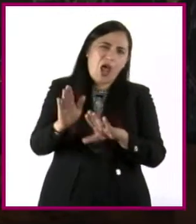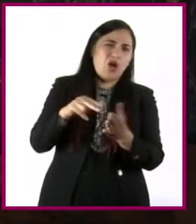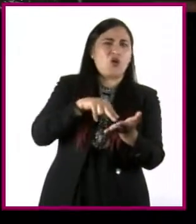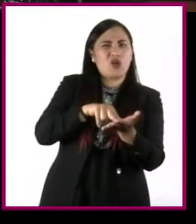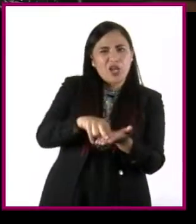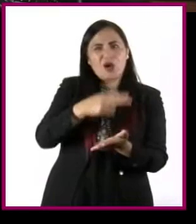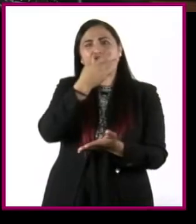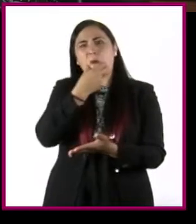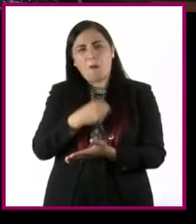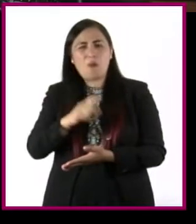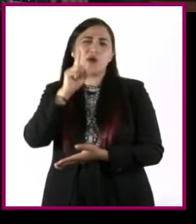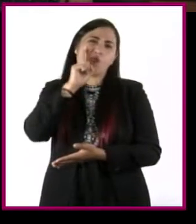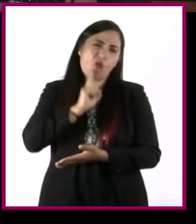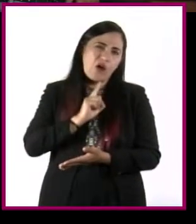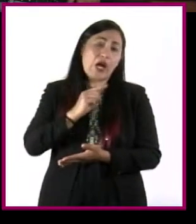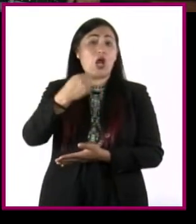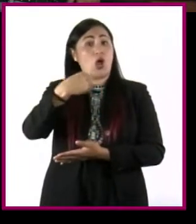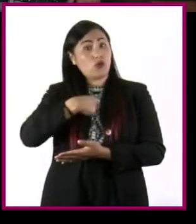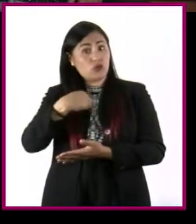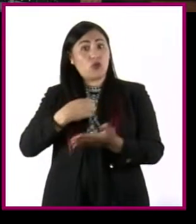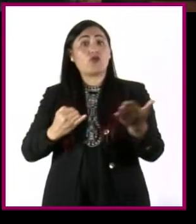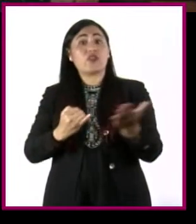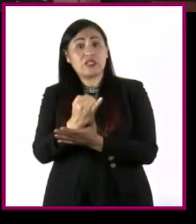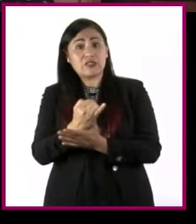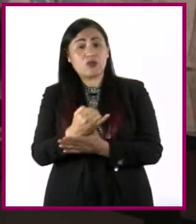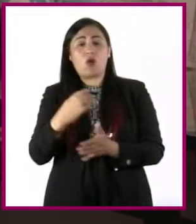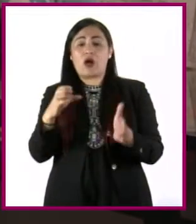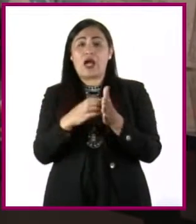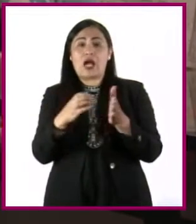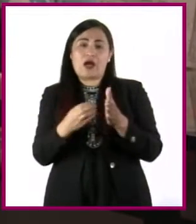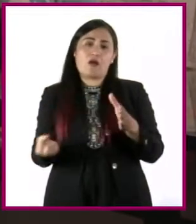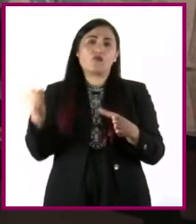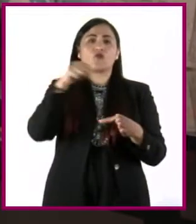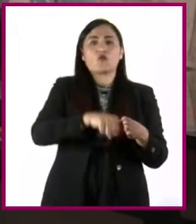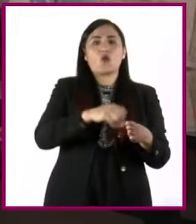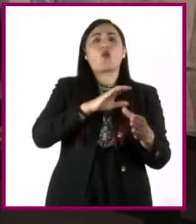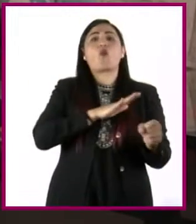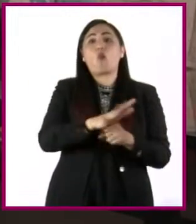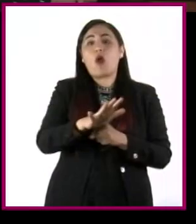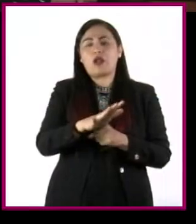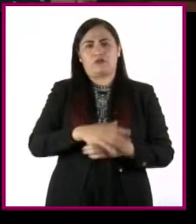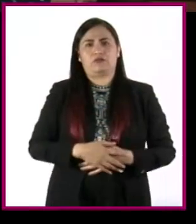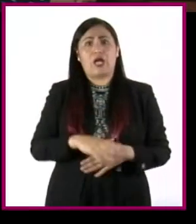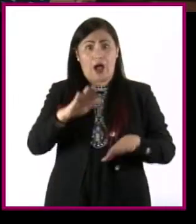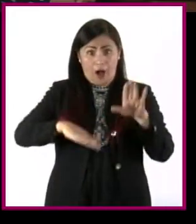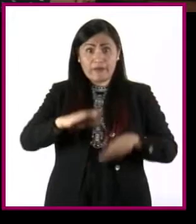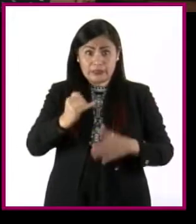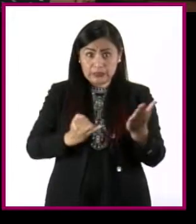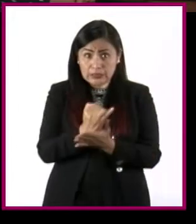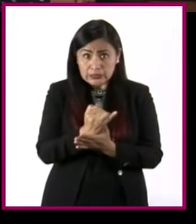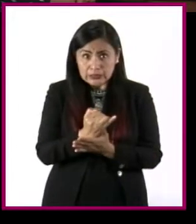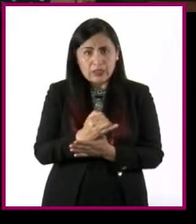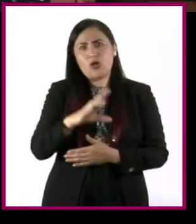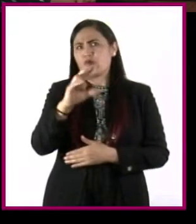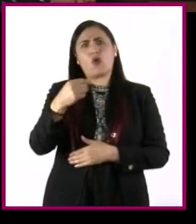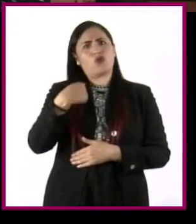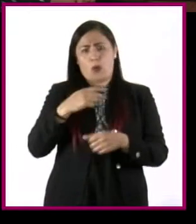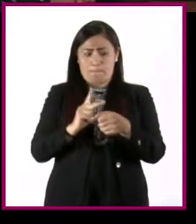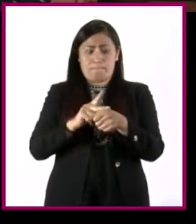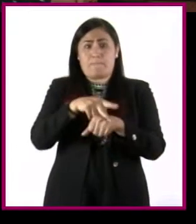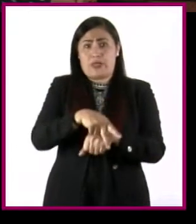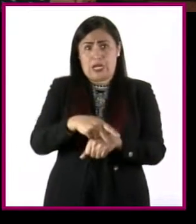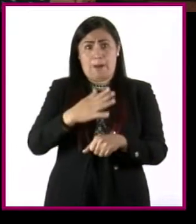y mujer. Y decido en qué caja quiero estar. Bueno, no siempre se puede decidir. Yo no decido qué color de piel